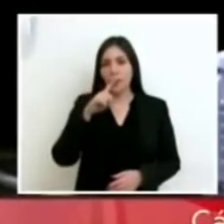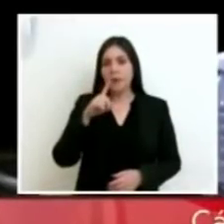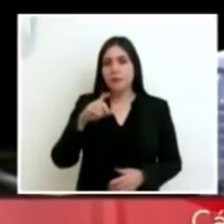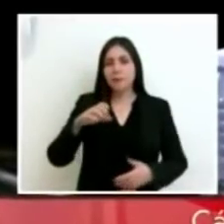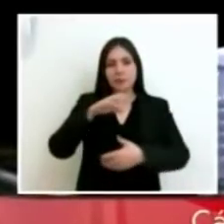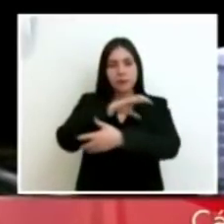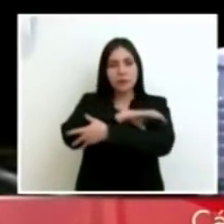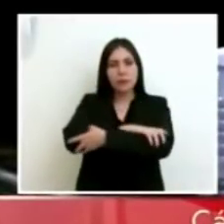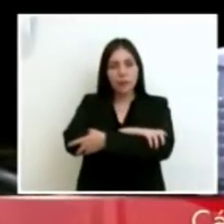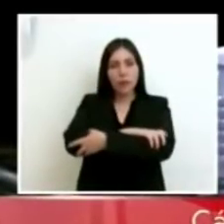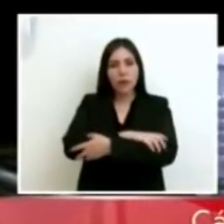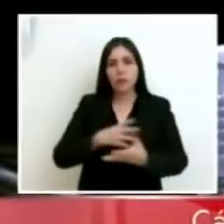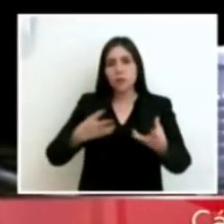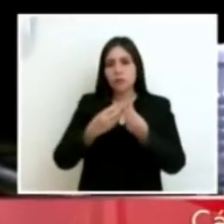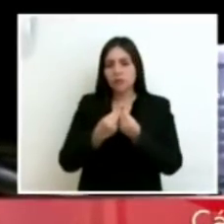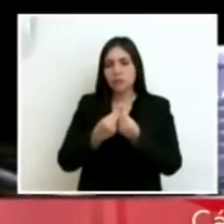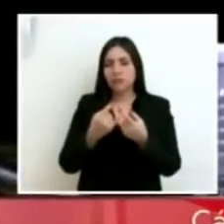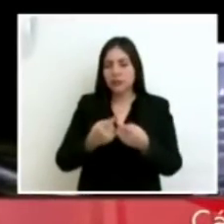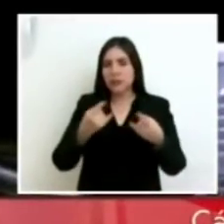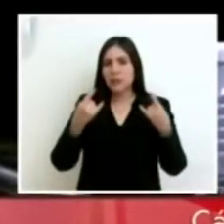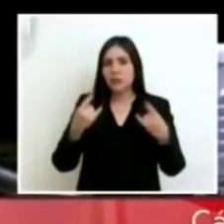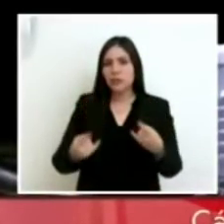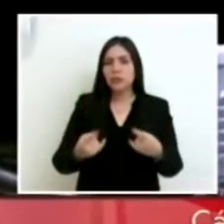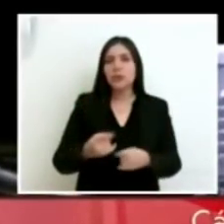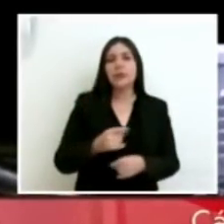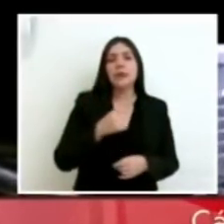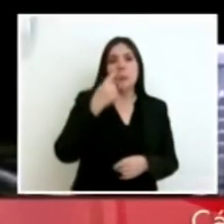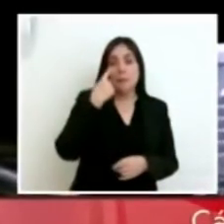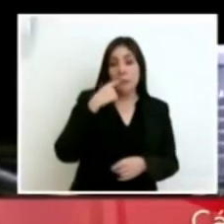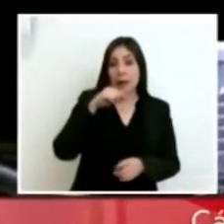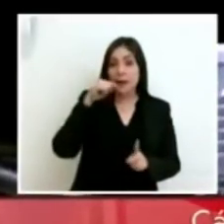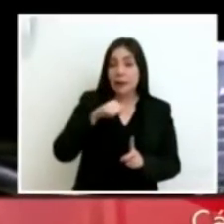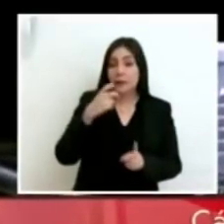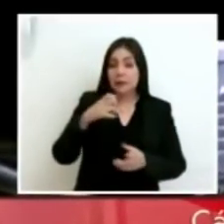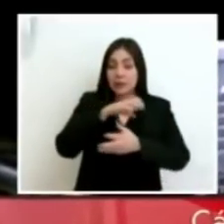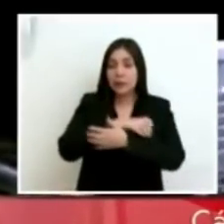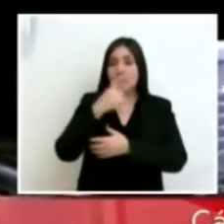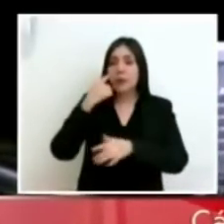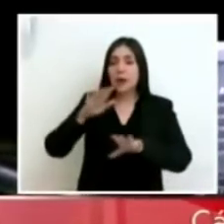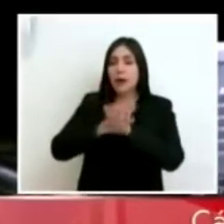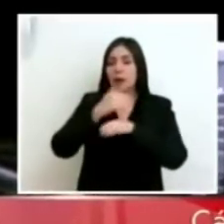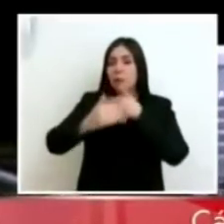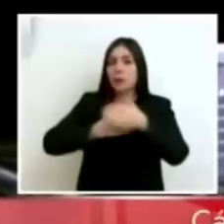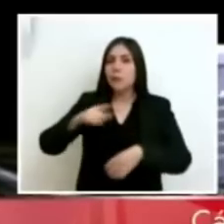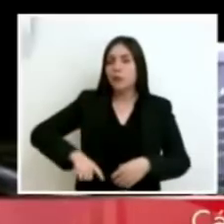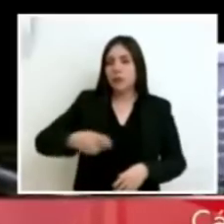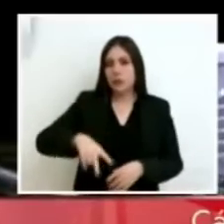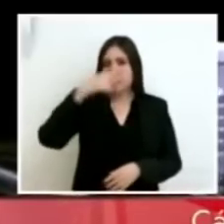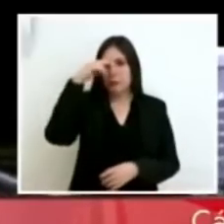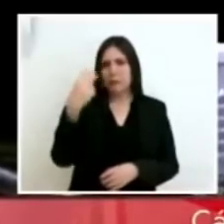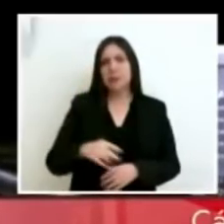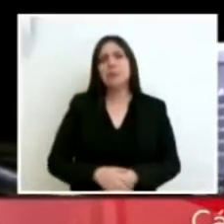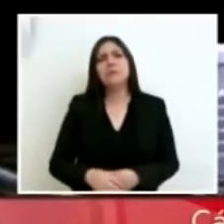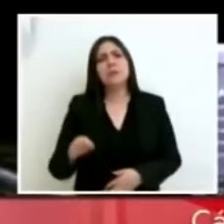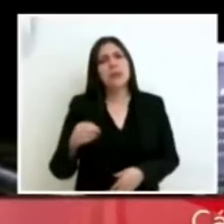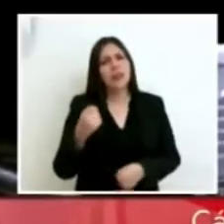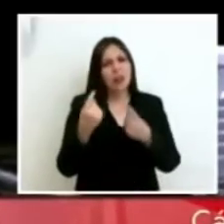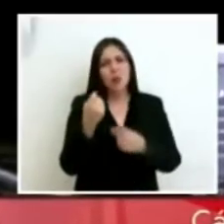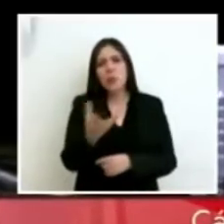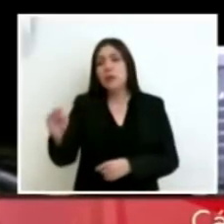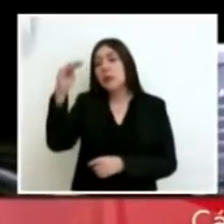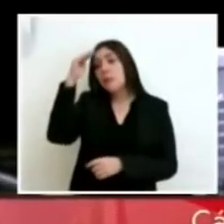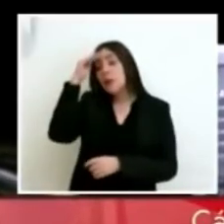llevar a cambio este cambio de régimen de nuestro país. Seguramente muchos pensaron que era un eslogan más